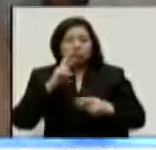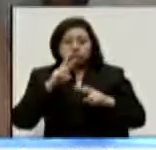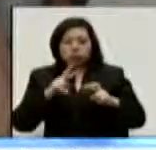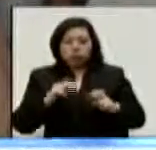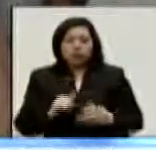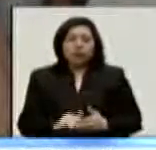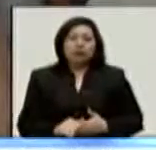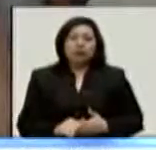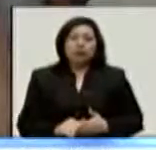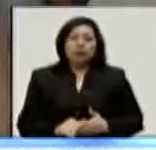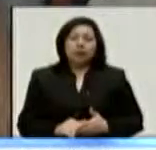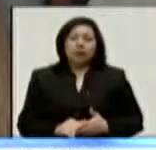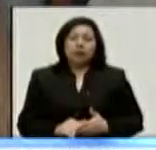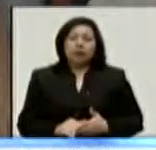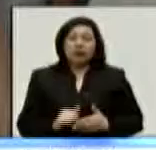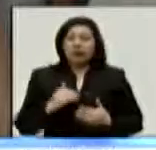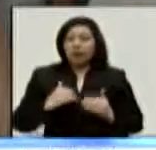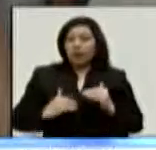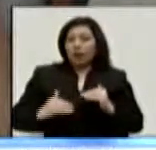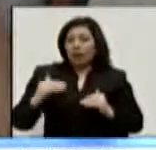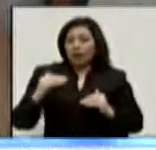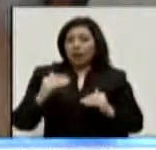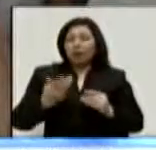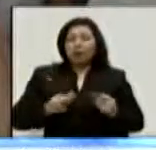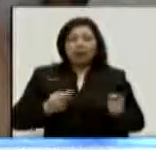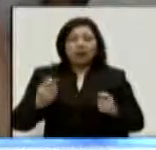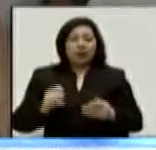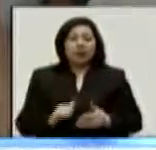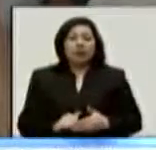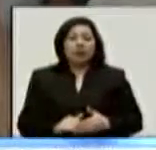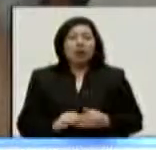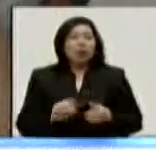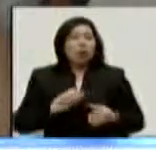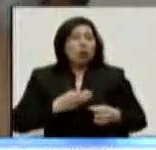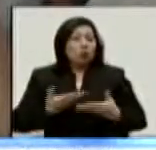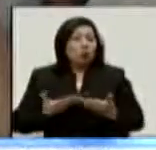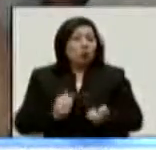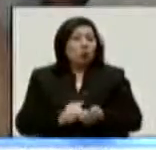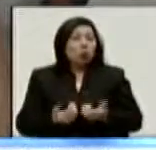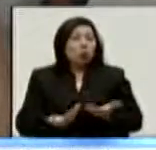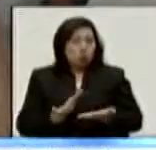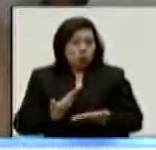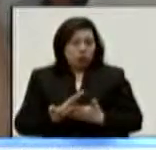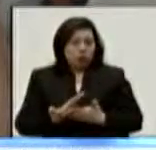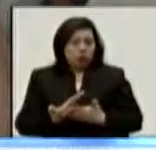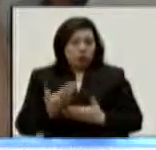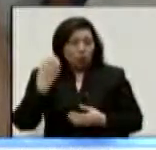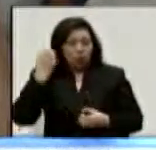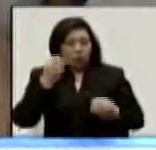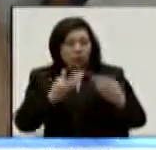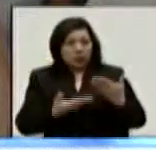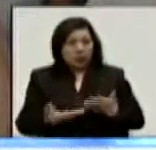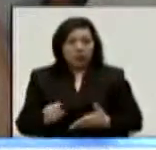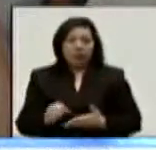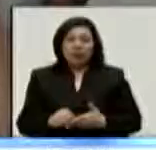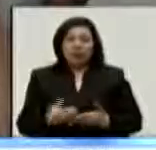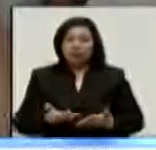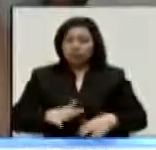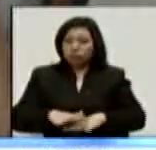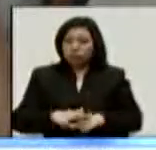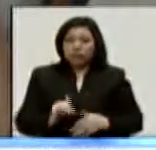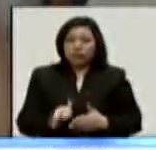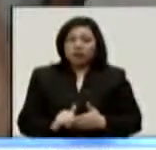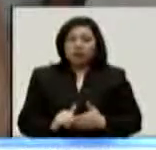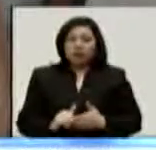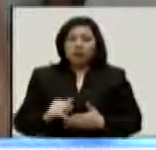exploración de alta tecnología, combinada con nuevas oportunidades de negocios en el